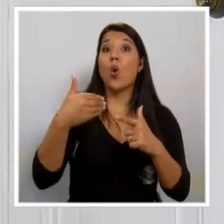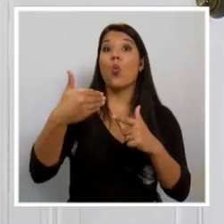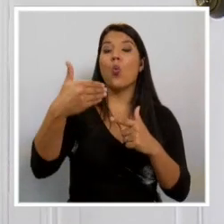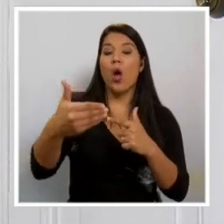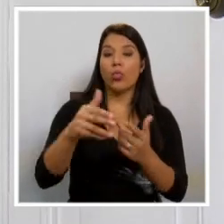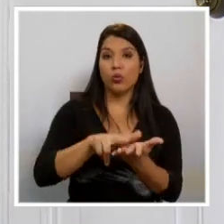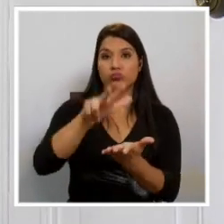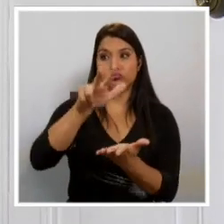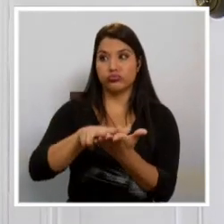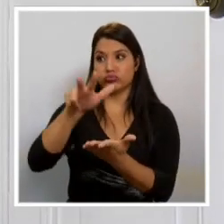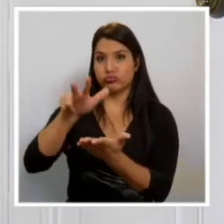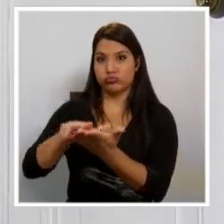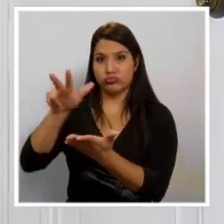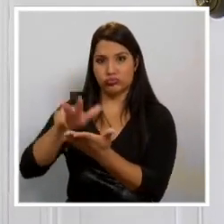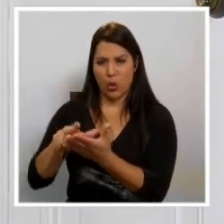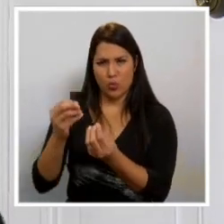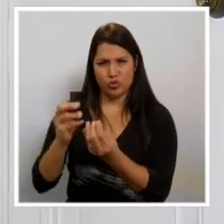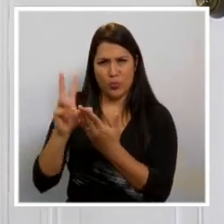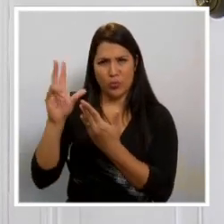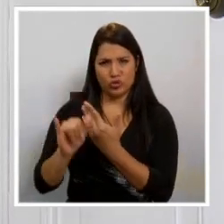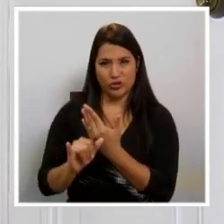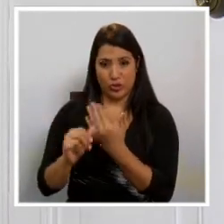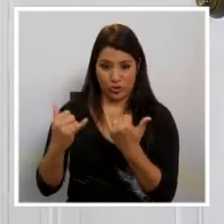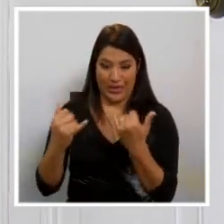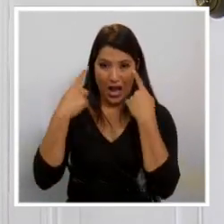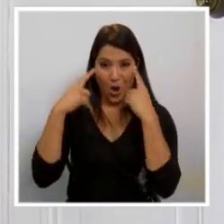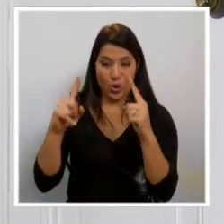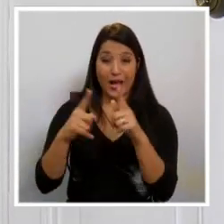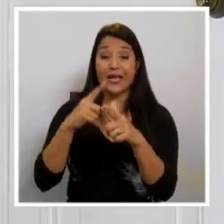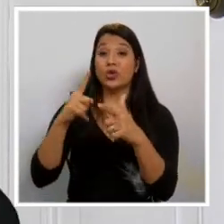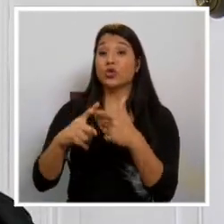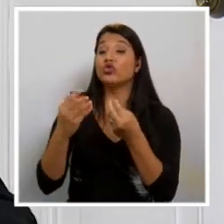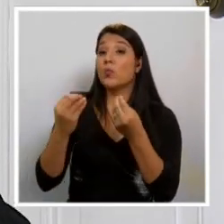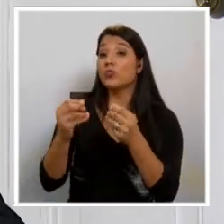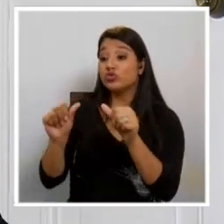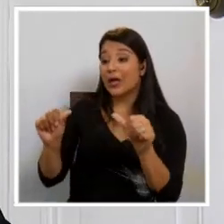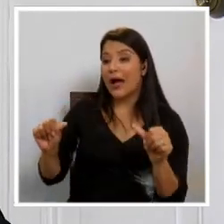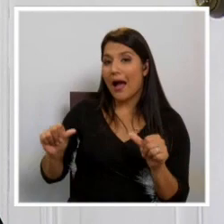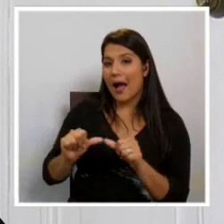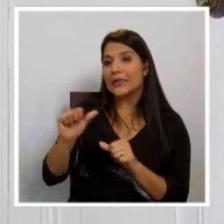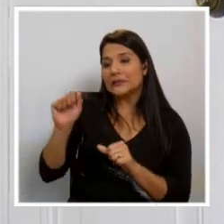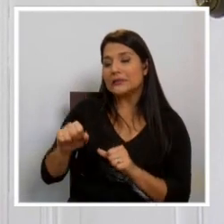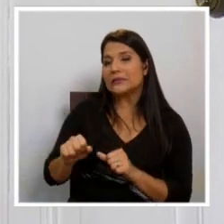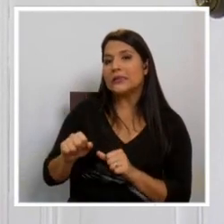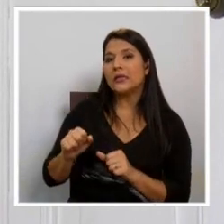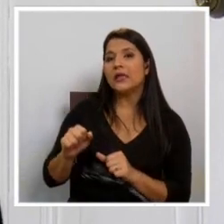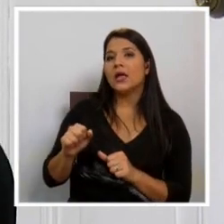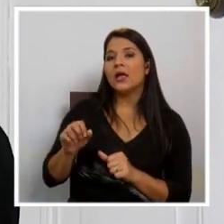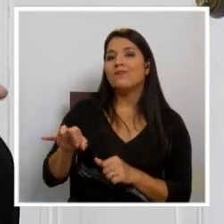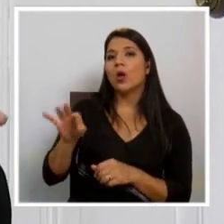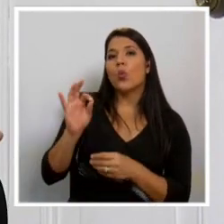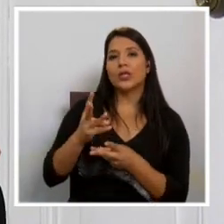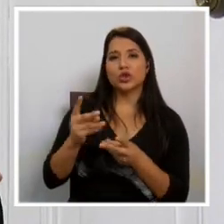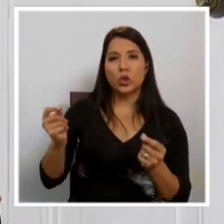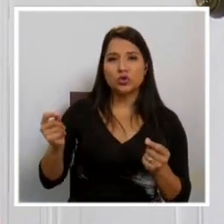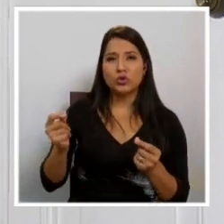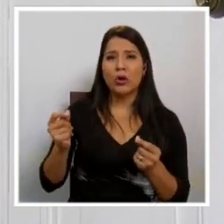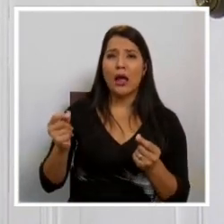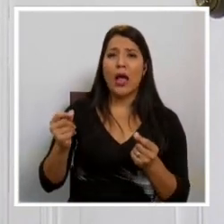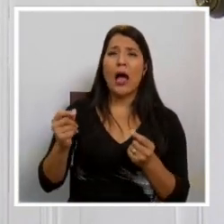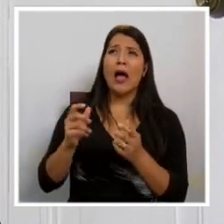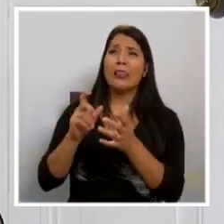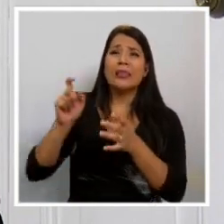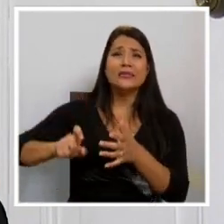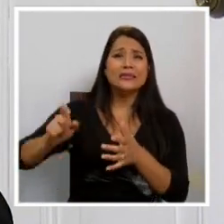proyectos aprobados, hay sectores que sí encuentran, sectores puntuales que sí encuentran solución a viejas demandas, y quizás con eso se quiere